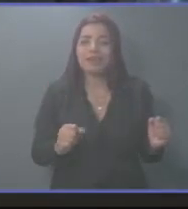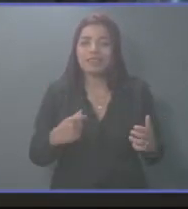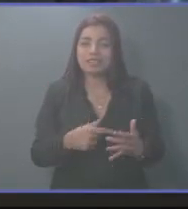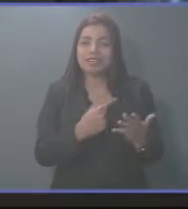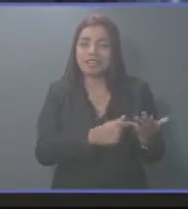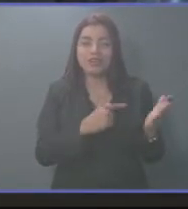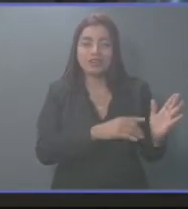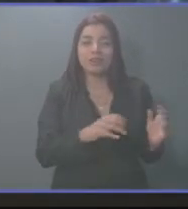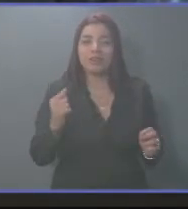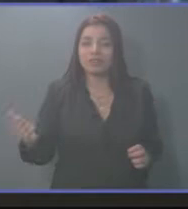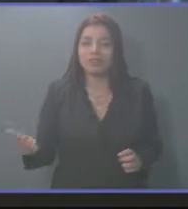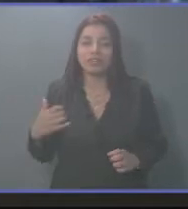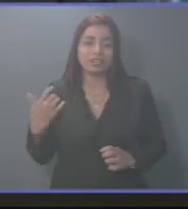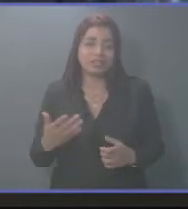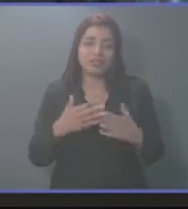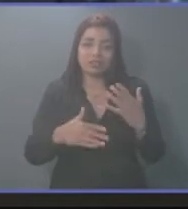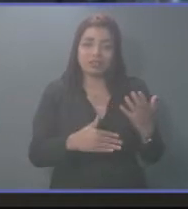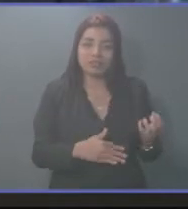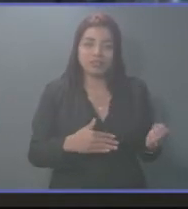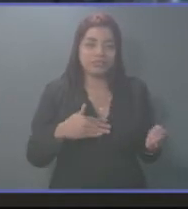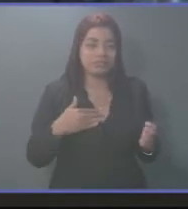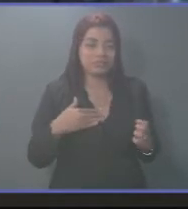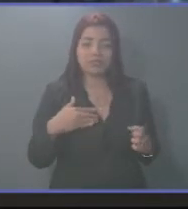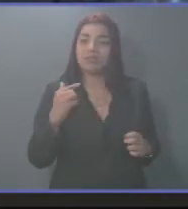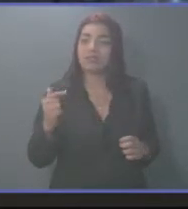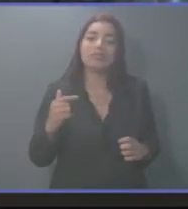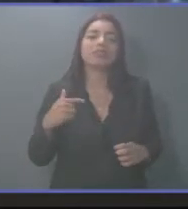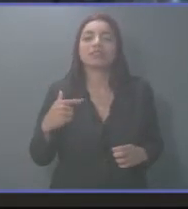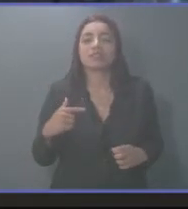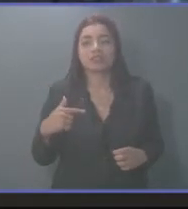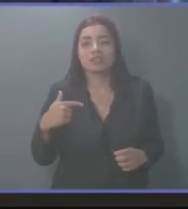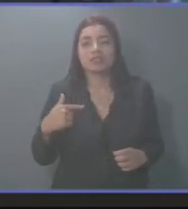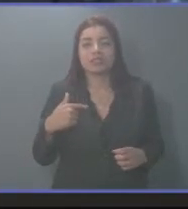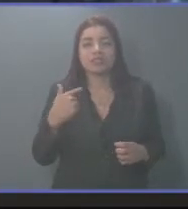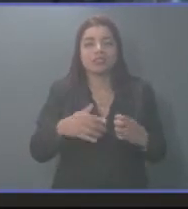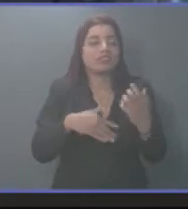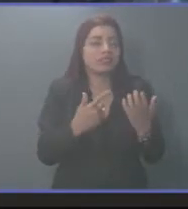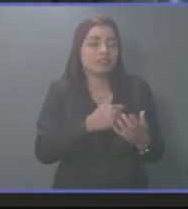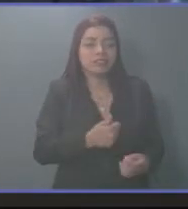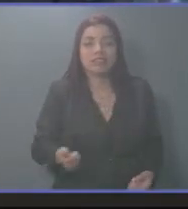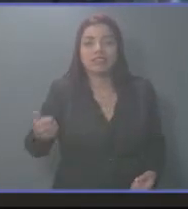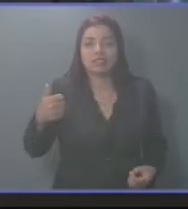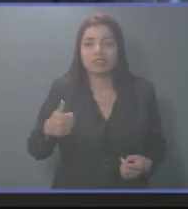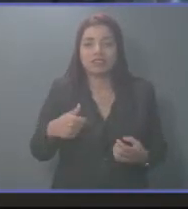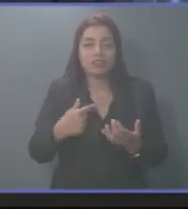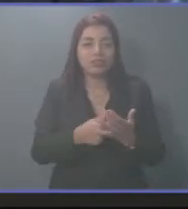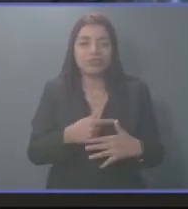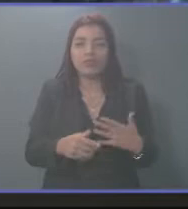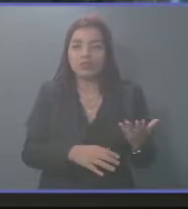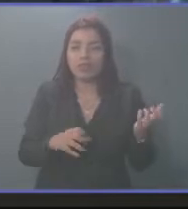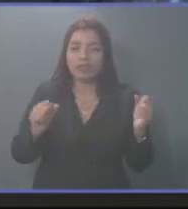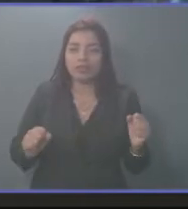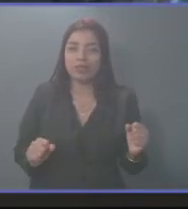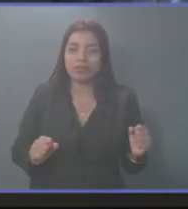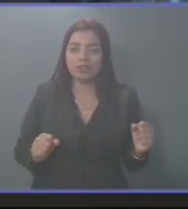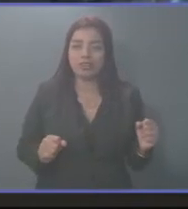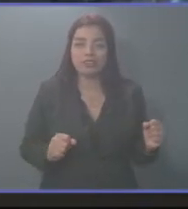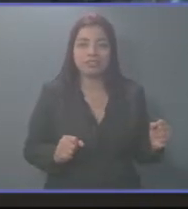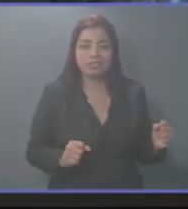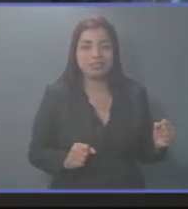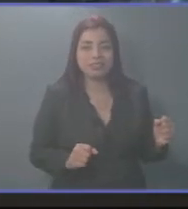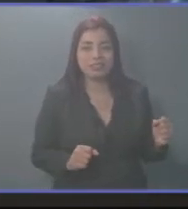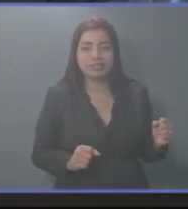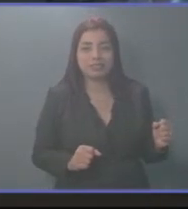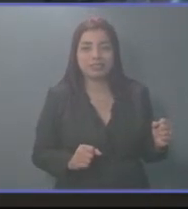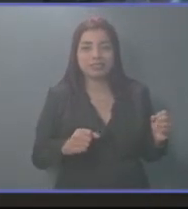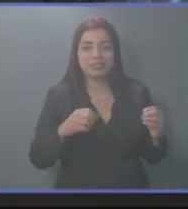requiere, ni está acorde con el espíritu de la Constitución de la República para ejercer el control territorial